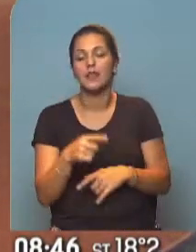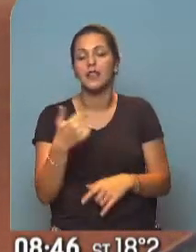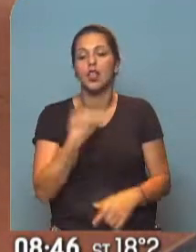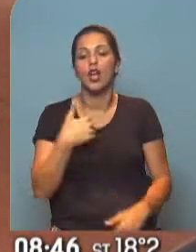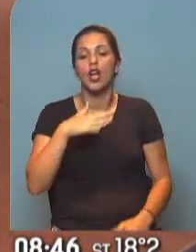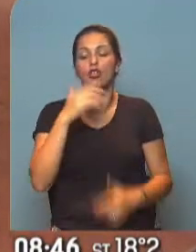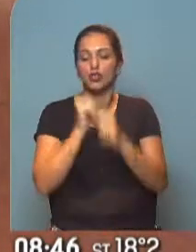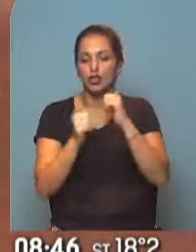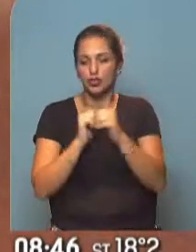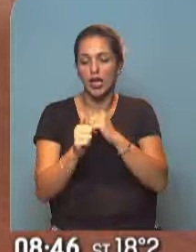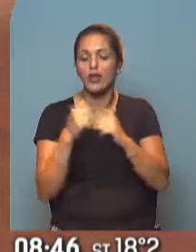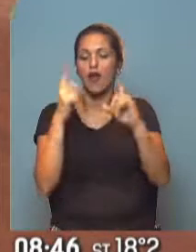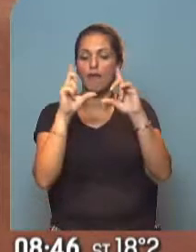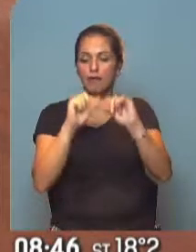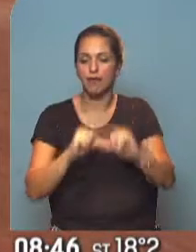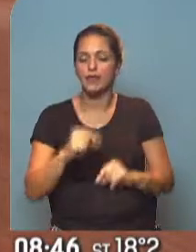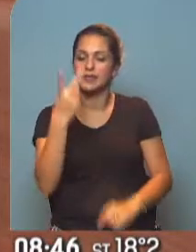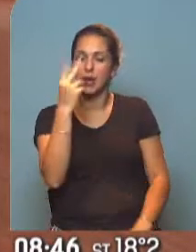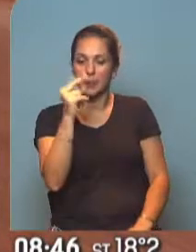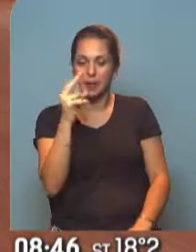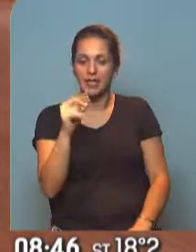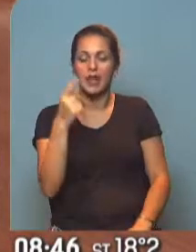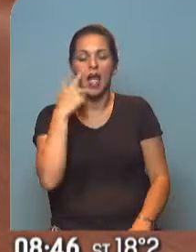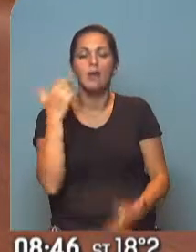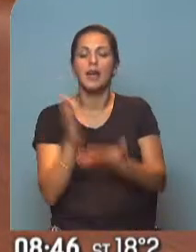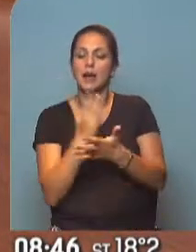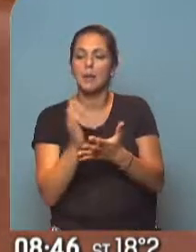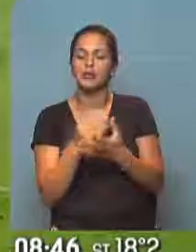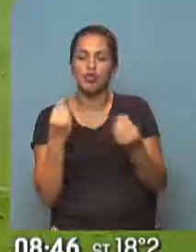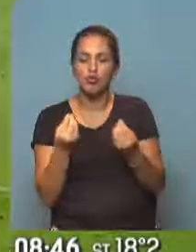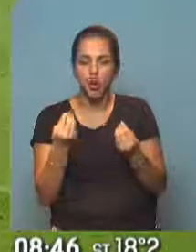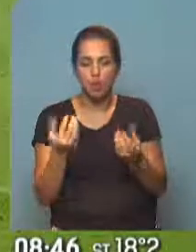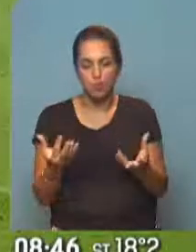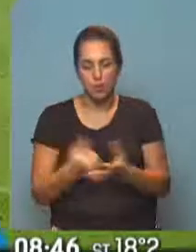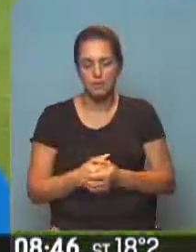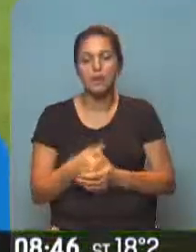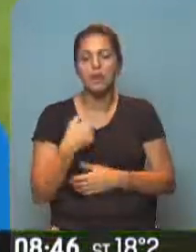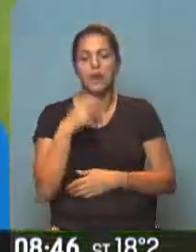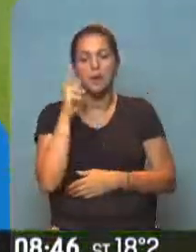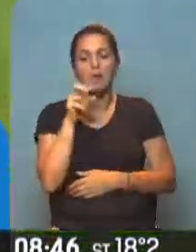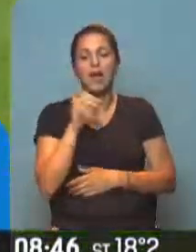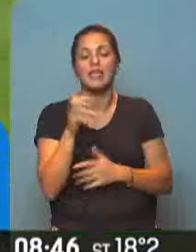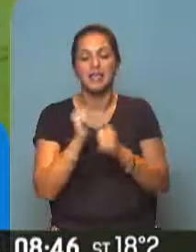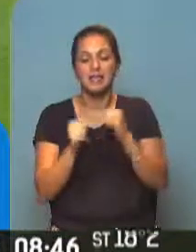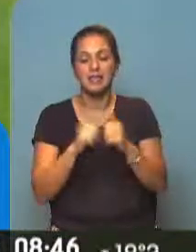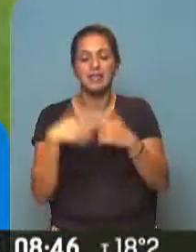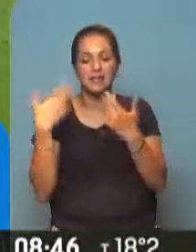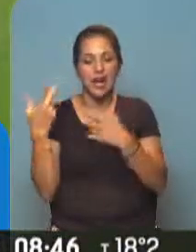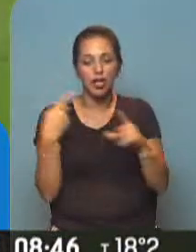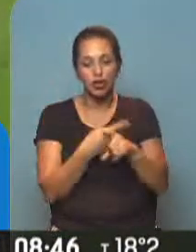de Rosario, fecha 20. Vamos a repasar qué es lo que ocurre porque así Central va a recibir